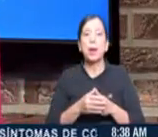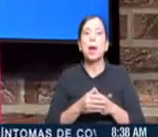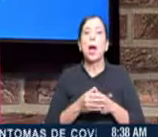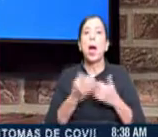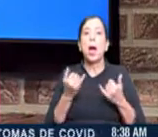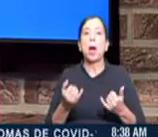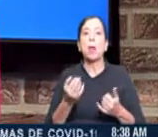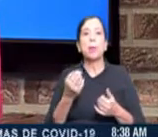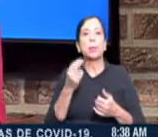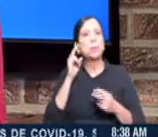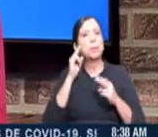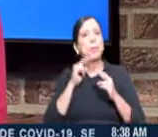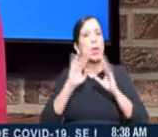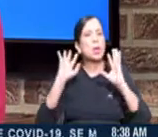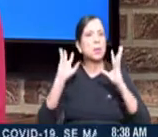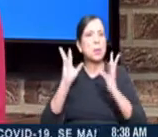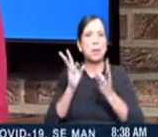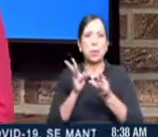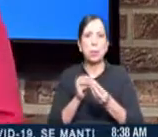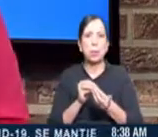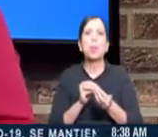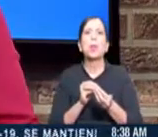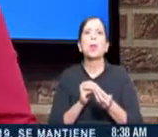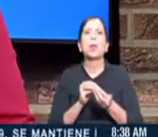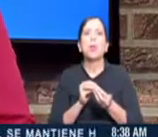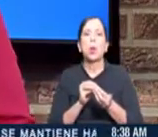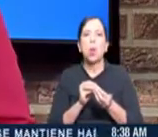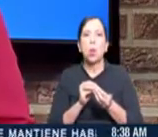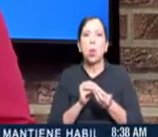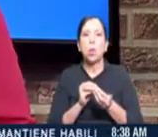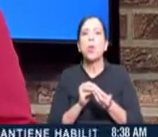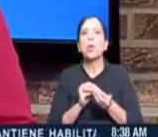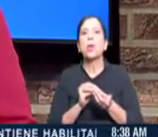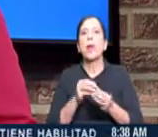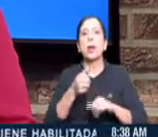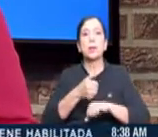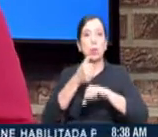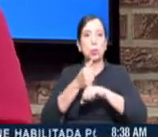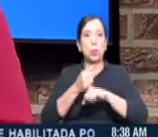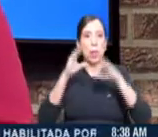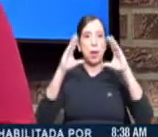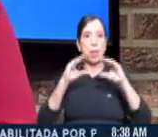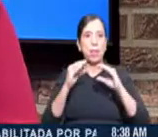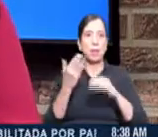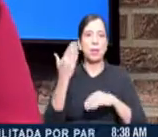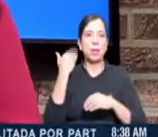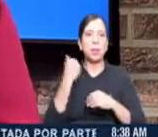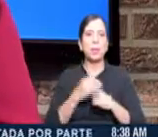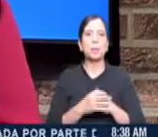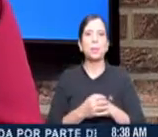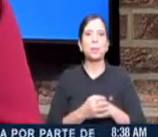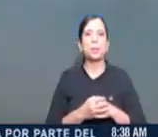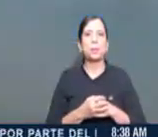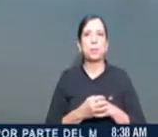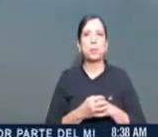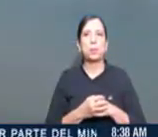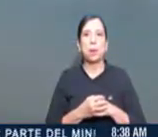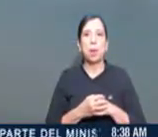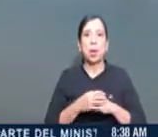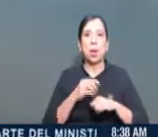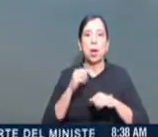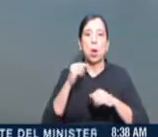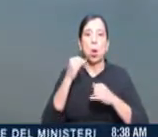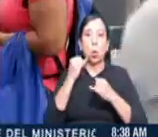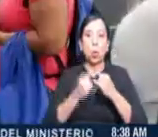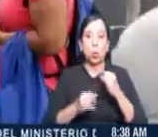vamos a conocer ese resumen epidemiológico emitido por las autoridades en la tarde de ayer. Veamos. En las últimas